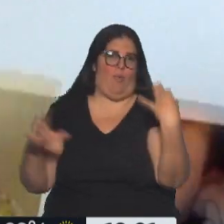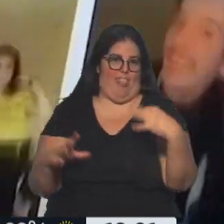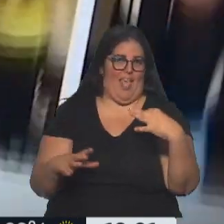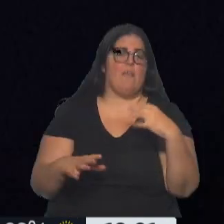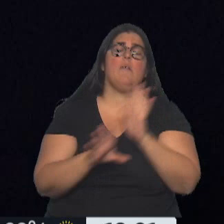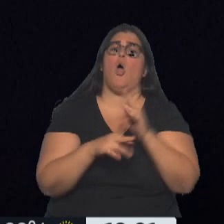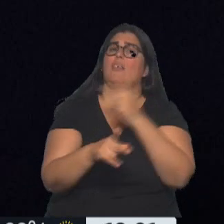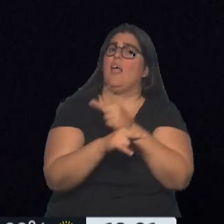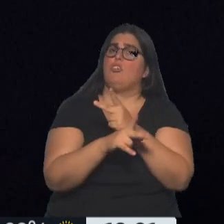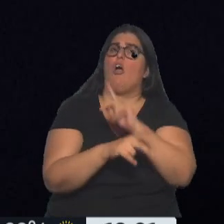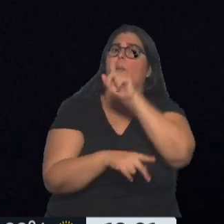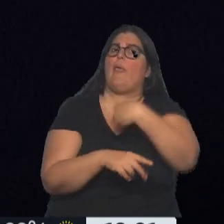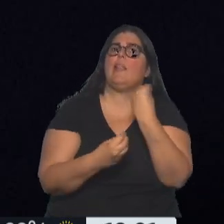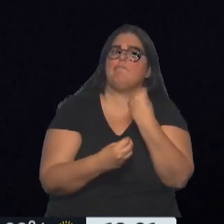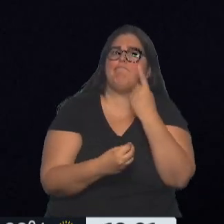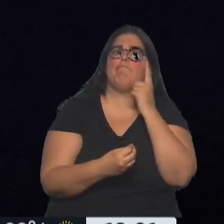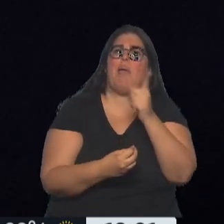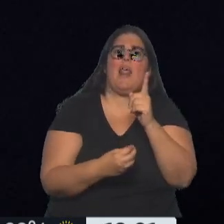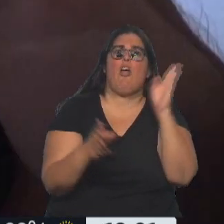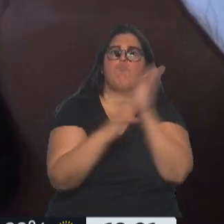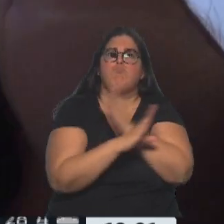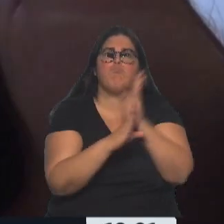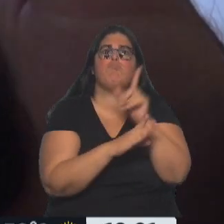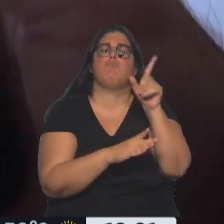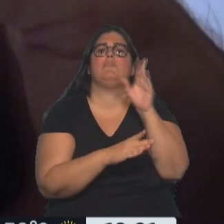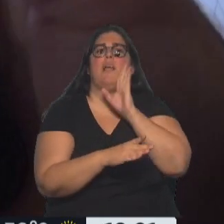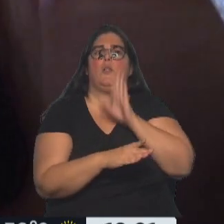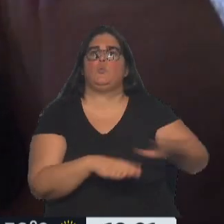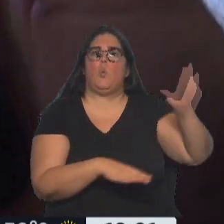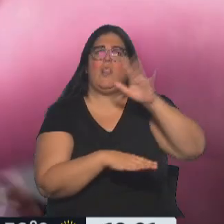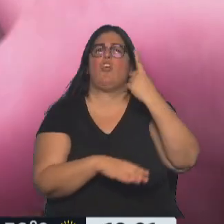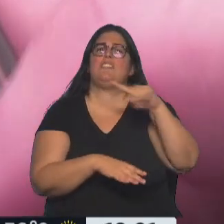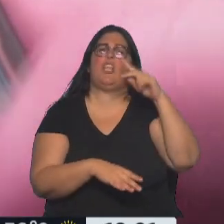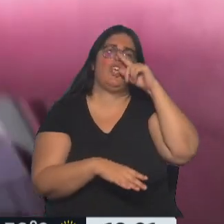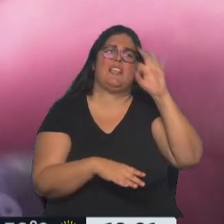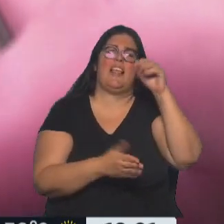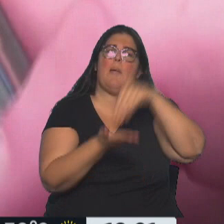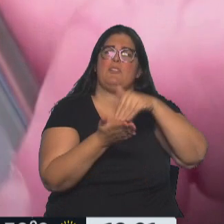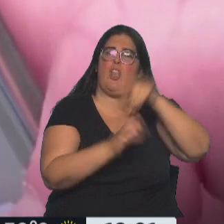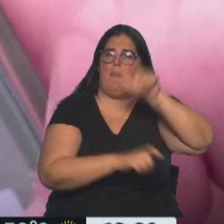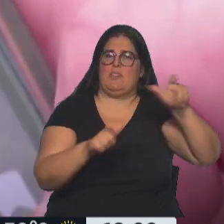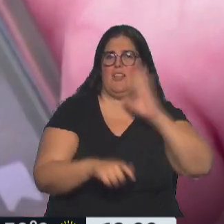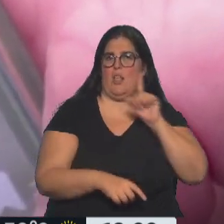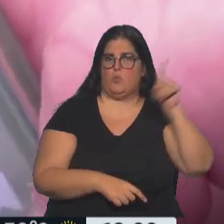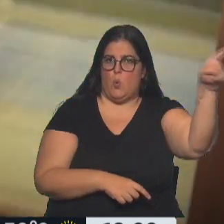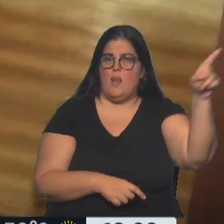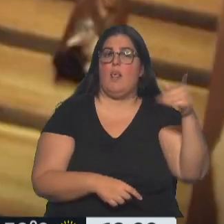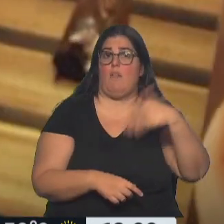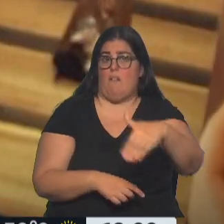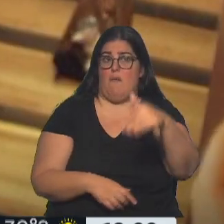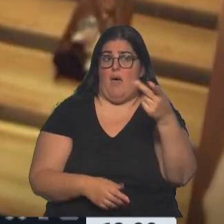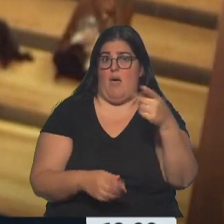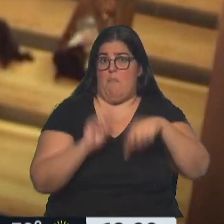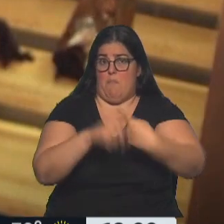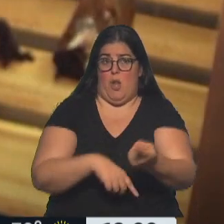seguridad nacional, ya que permite espiar y manipular a unos 170 millones de usuarios en Estados Unidos en vísperas de las próximas